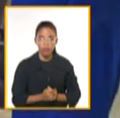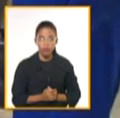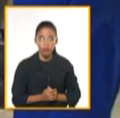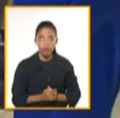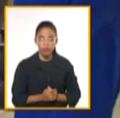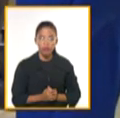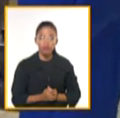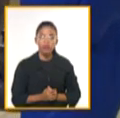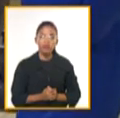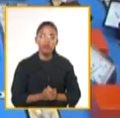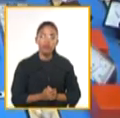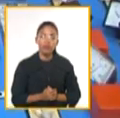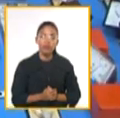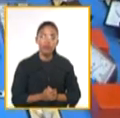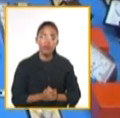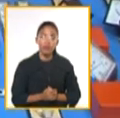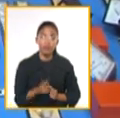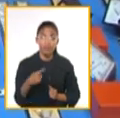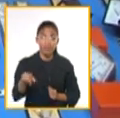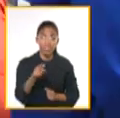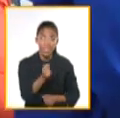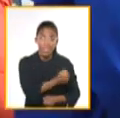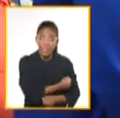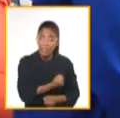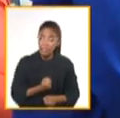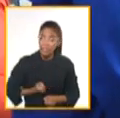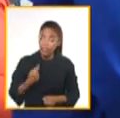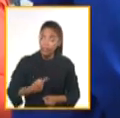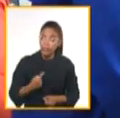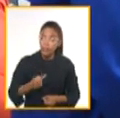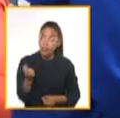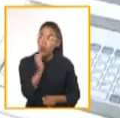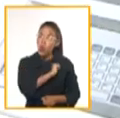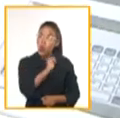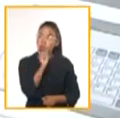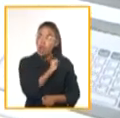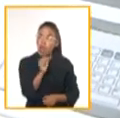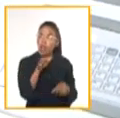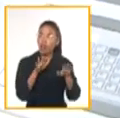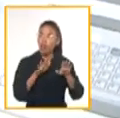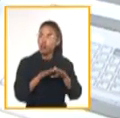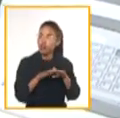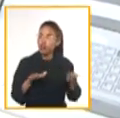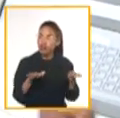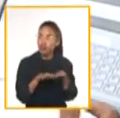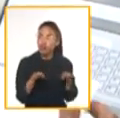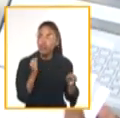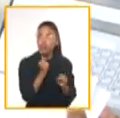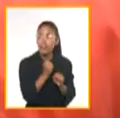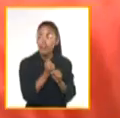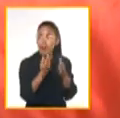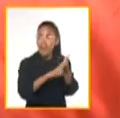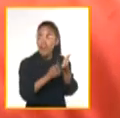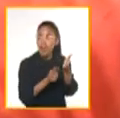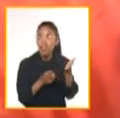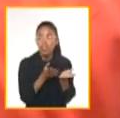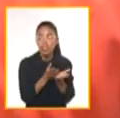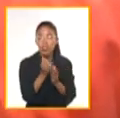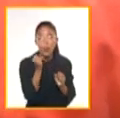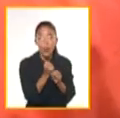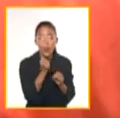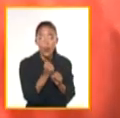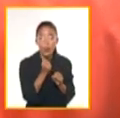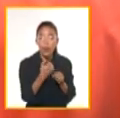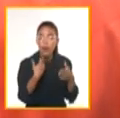En un esfuerzo continuo por lograr la estabilidad de la generación eléctrica, continúan los trabajos de recuperación de la central